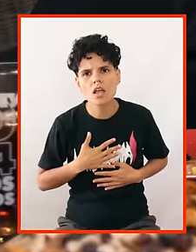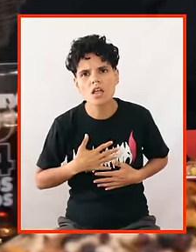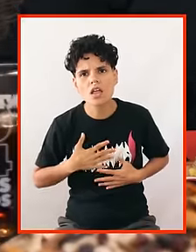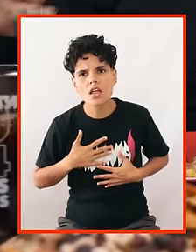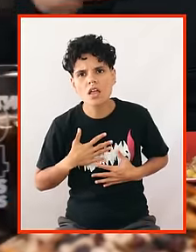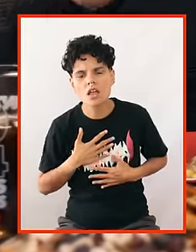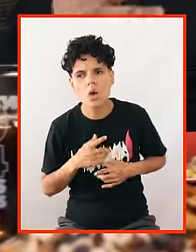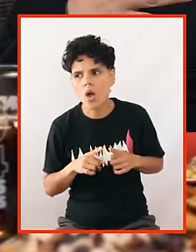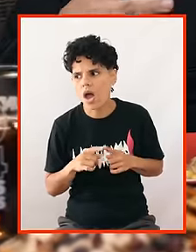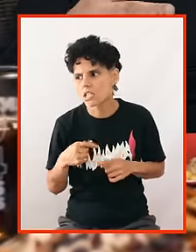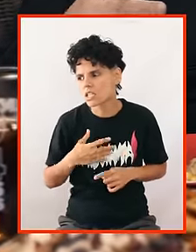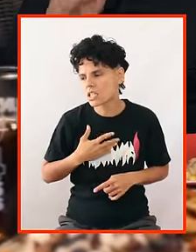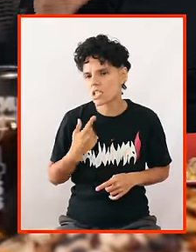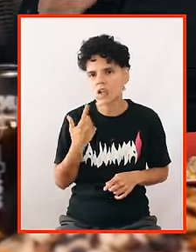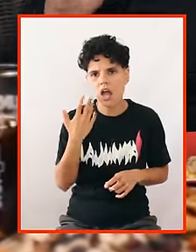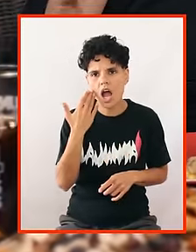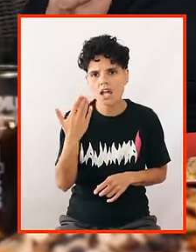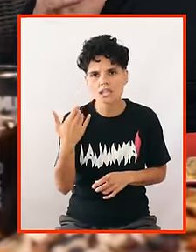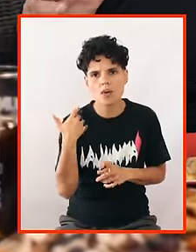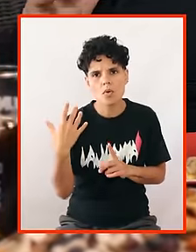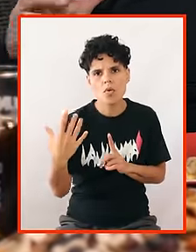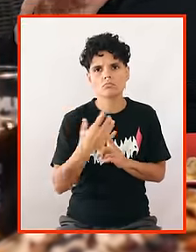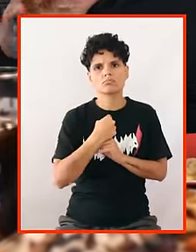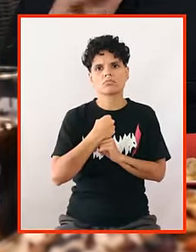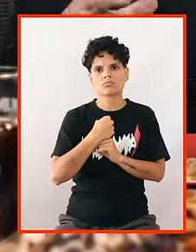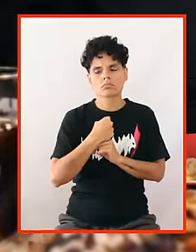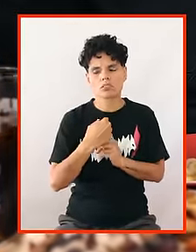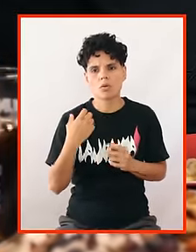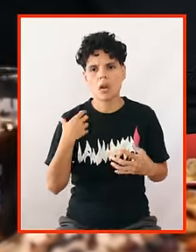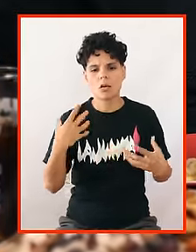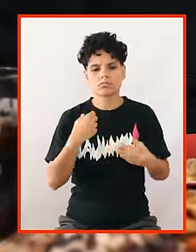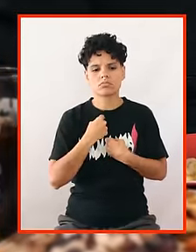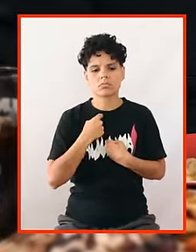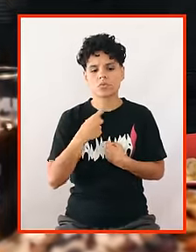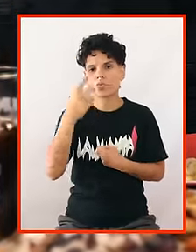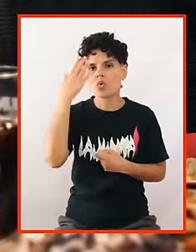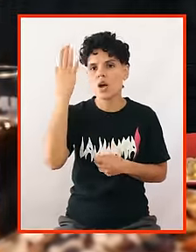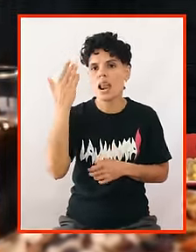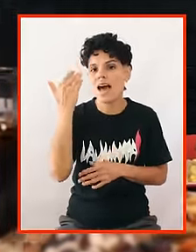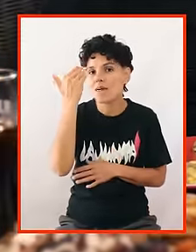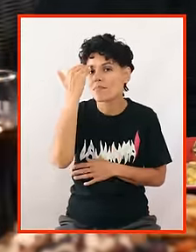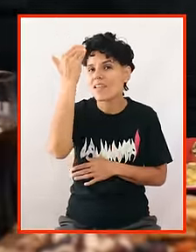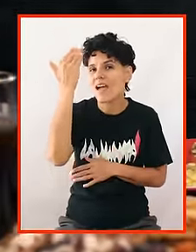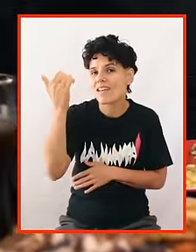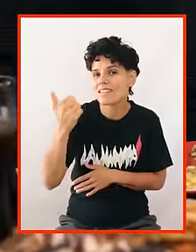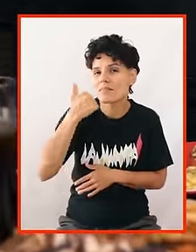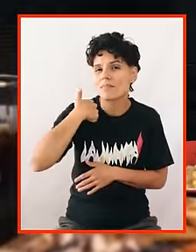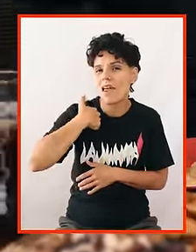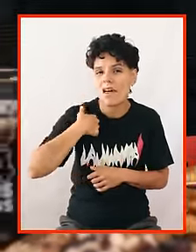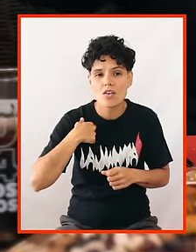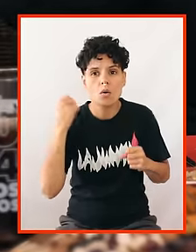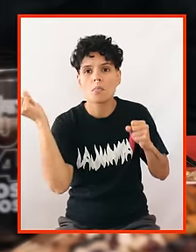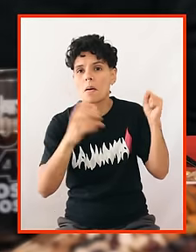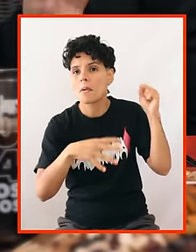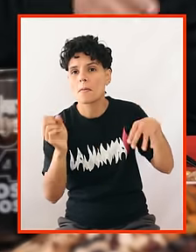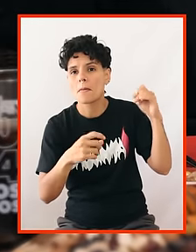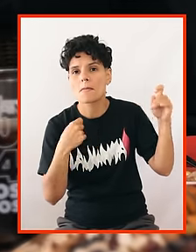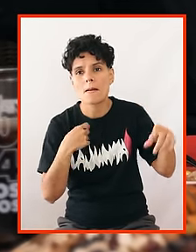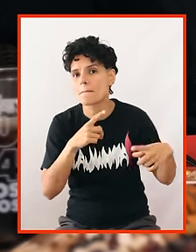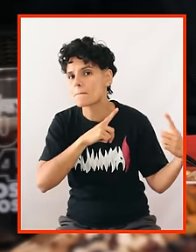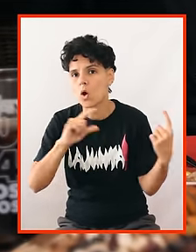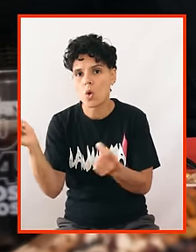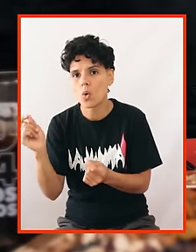ya se sentían que estaban presos, sí. Raptados, no sé. Y un día en la mañana estaban todos. Apretaron